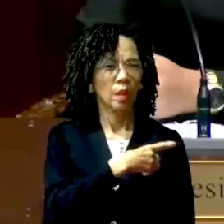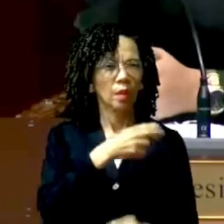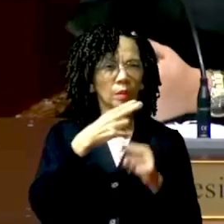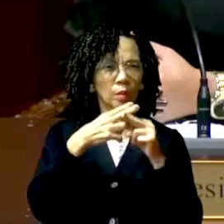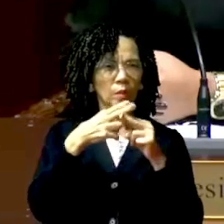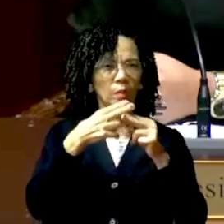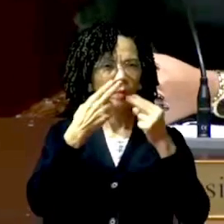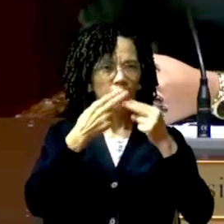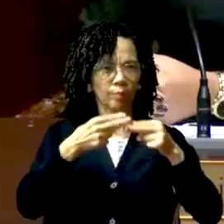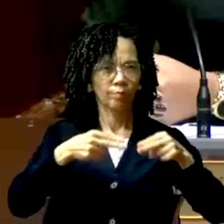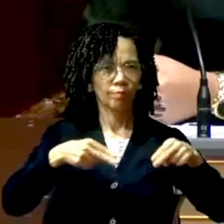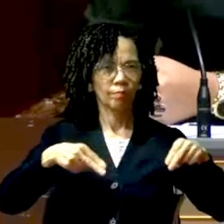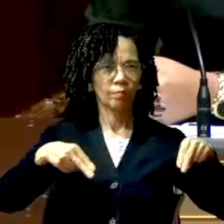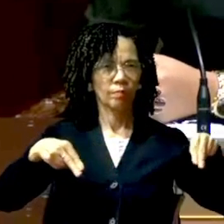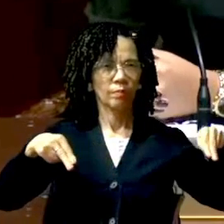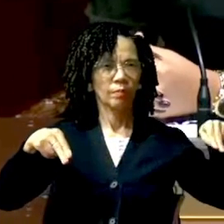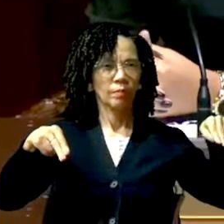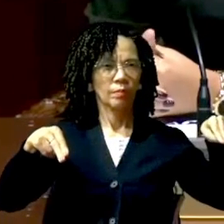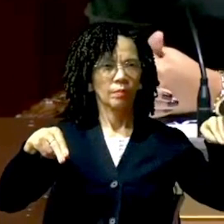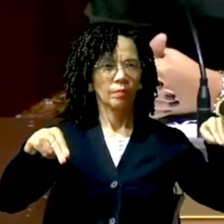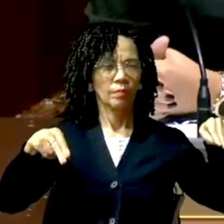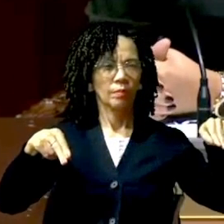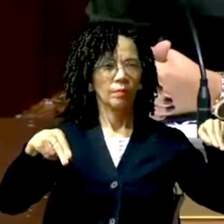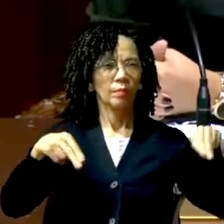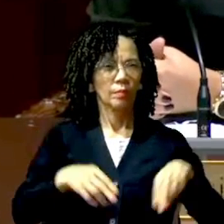Núñez. Está aquí, ¿verdad?